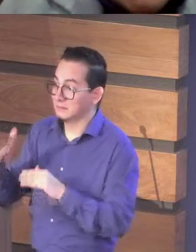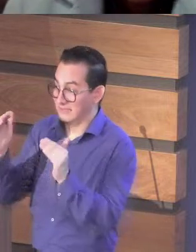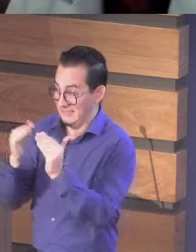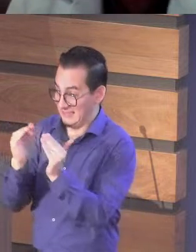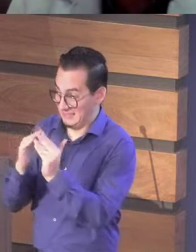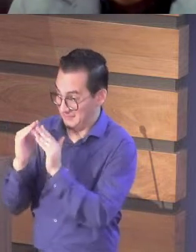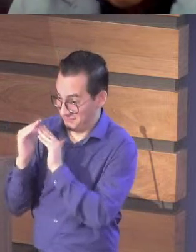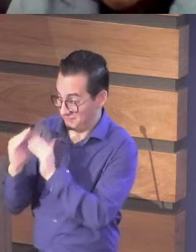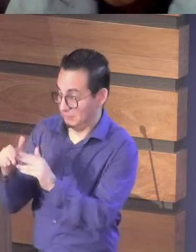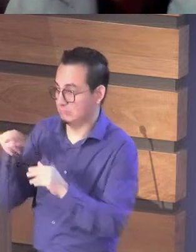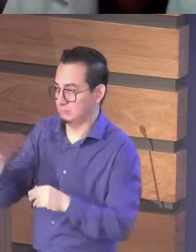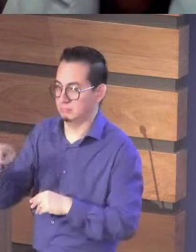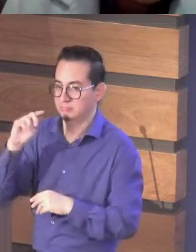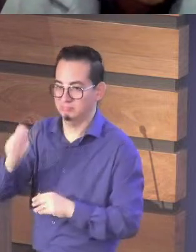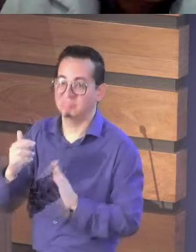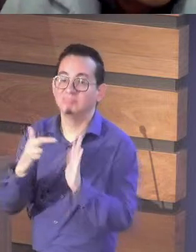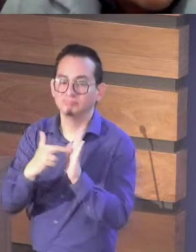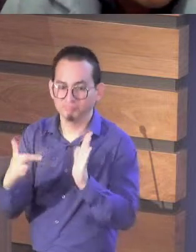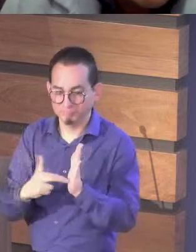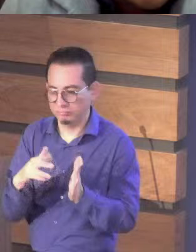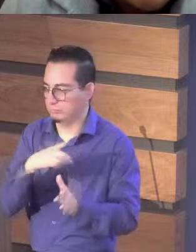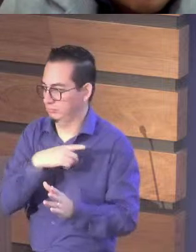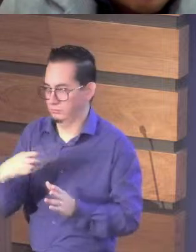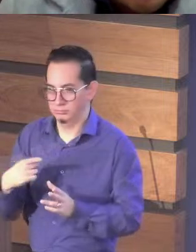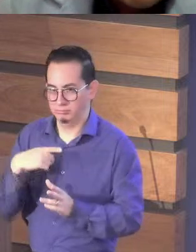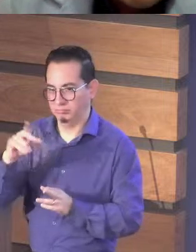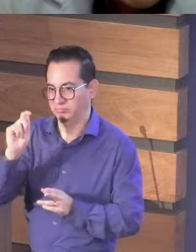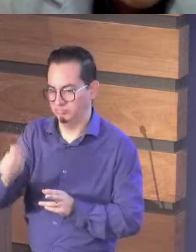los 60 o 65 decibelios.